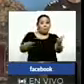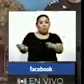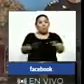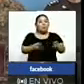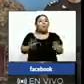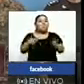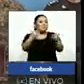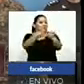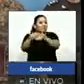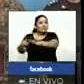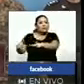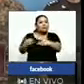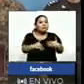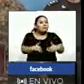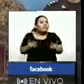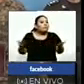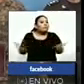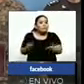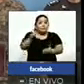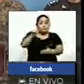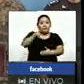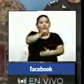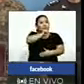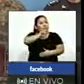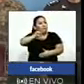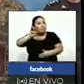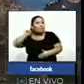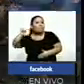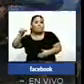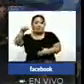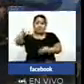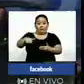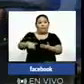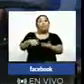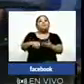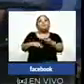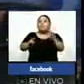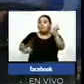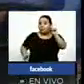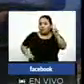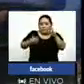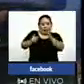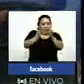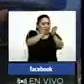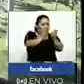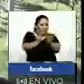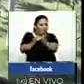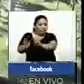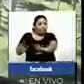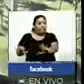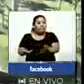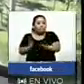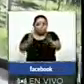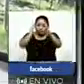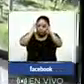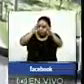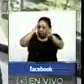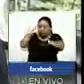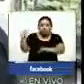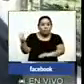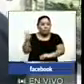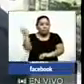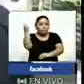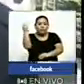festividades que se van a desarrollar a lo largo y ancho del municipio. Todo está coordinado para atender de manera inmediata.